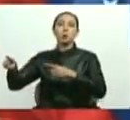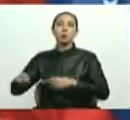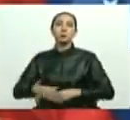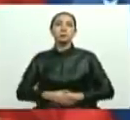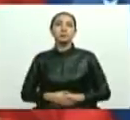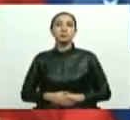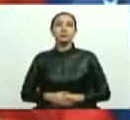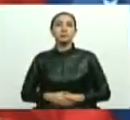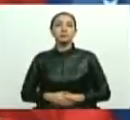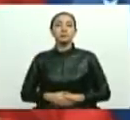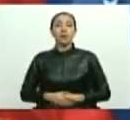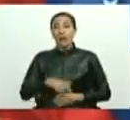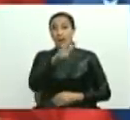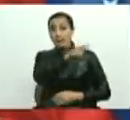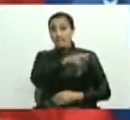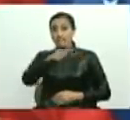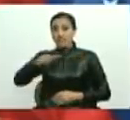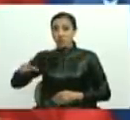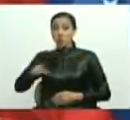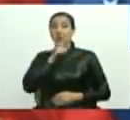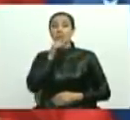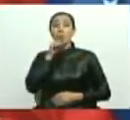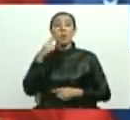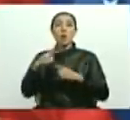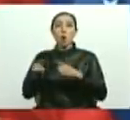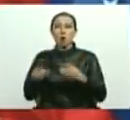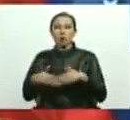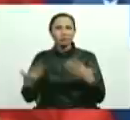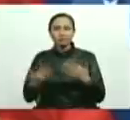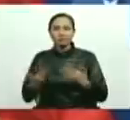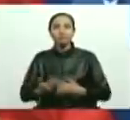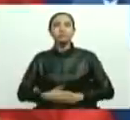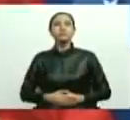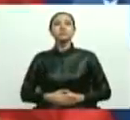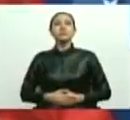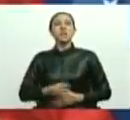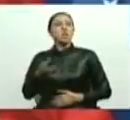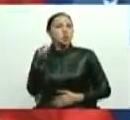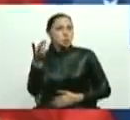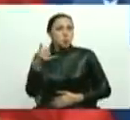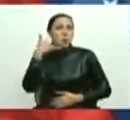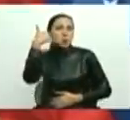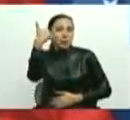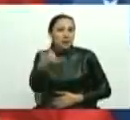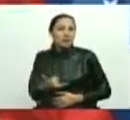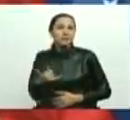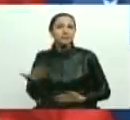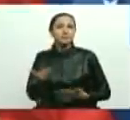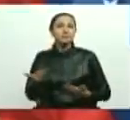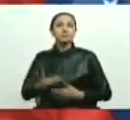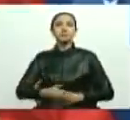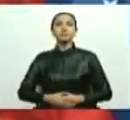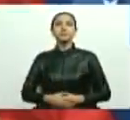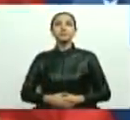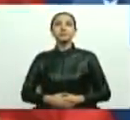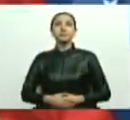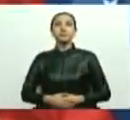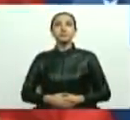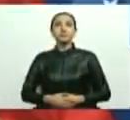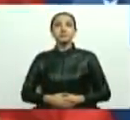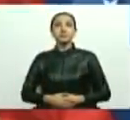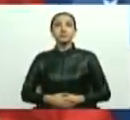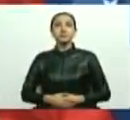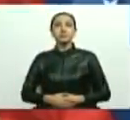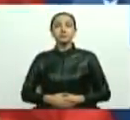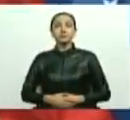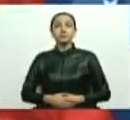Todas estas personas con seudónimos, cuyos números, repito, son